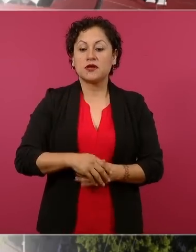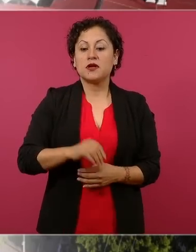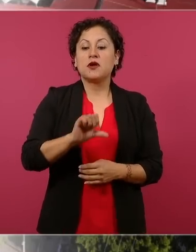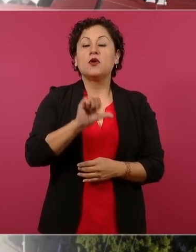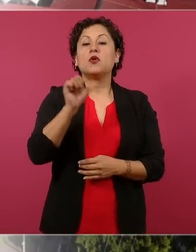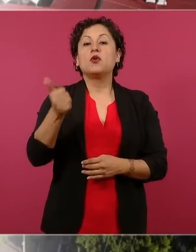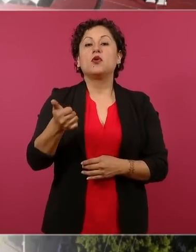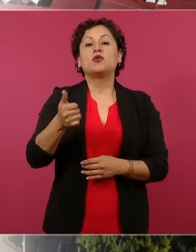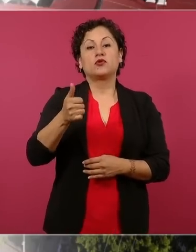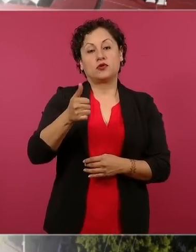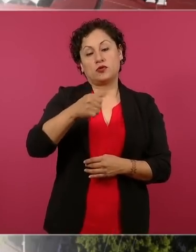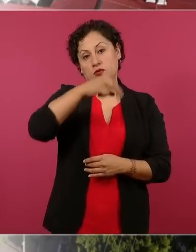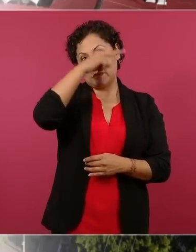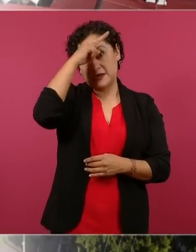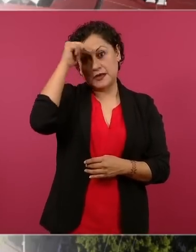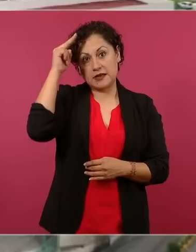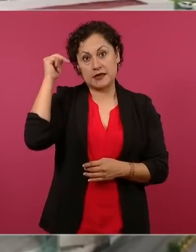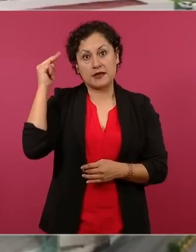tenemos otra historia